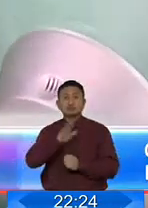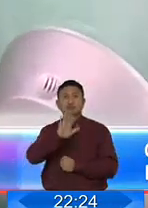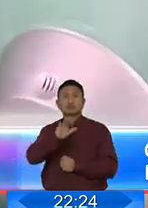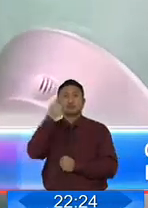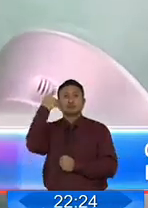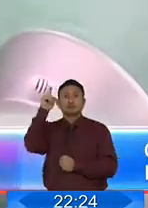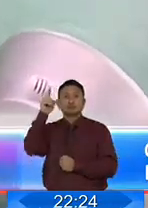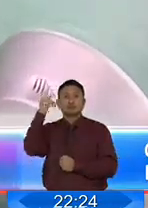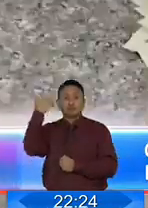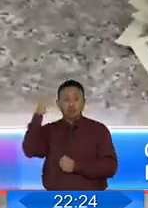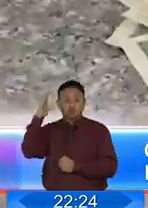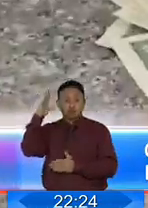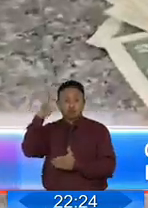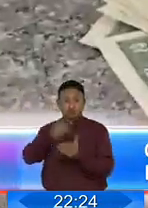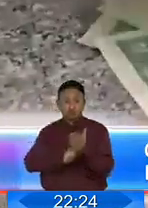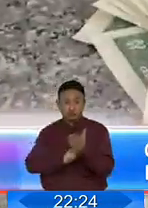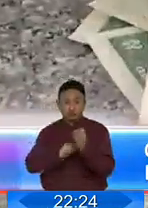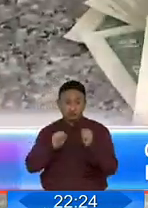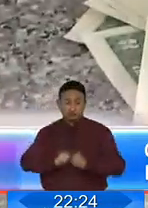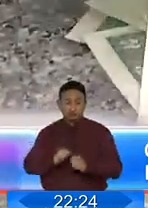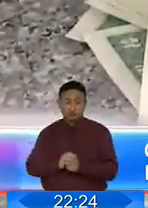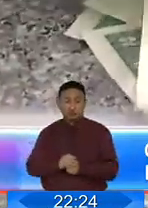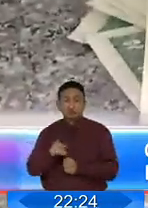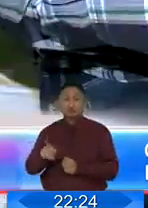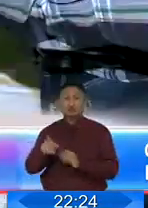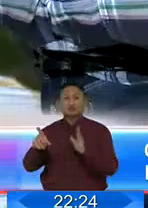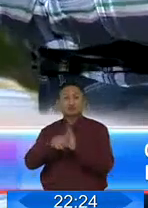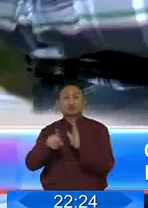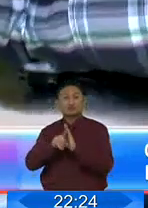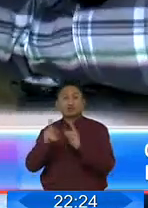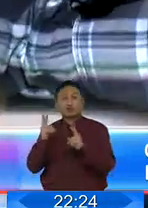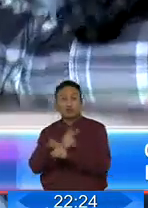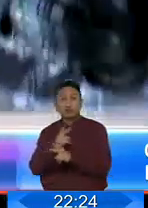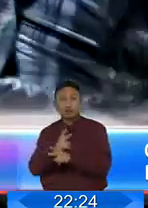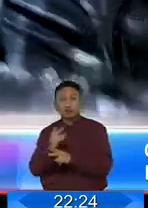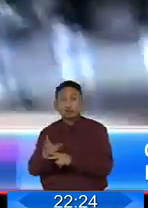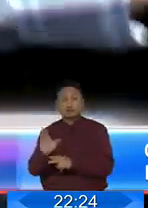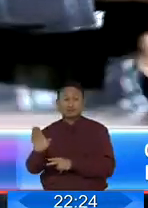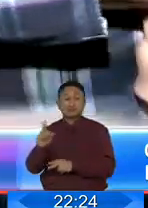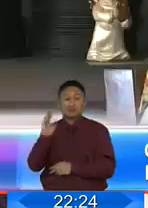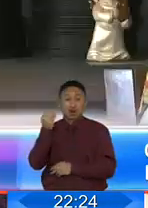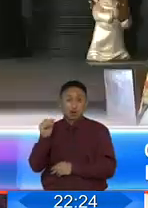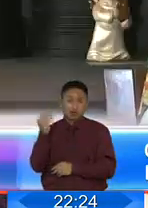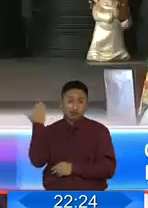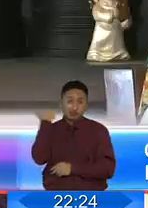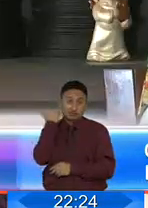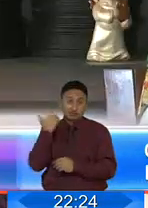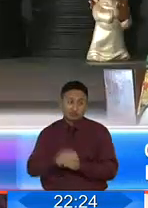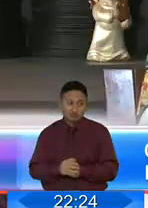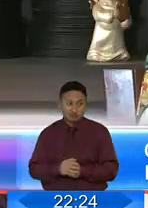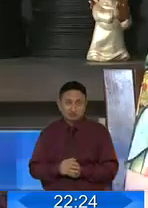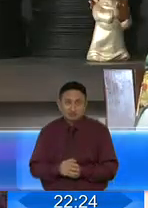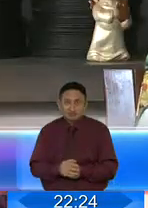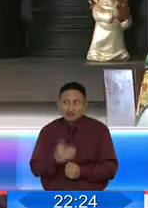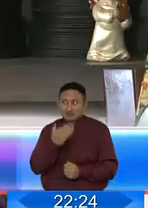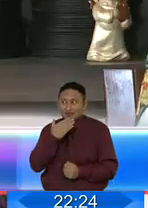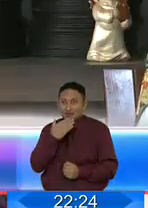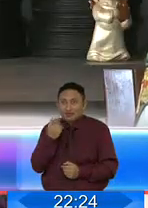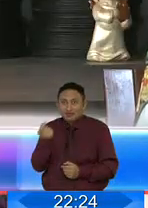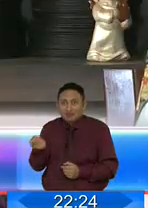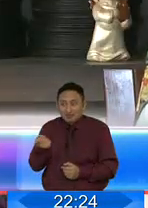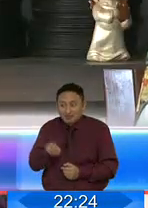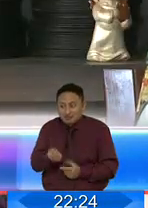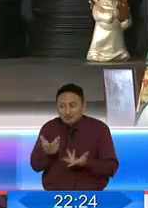5 millones de dólares que sería destinado para las políticas de prevención del embarazo adolescente. Sin recursos no es posible, o